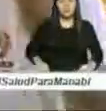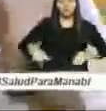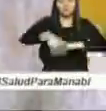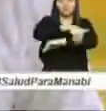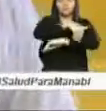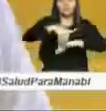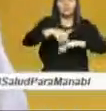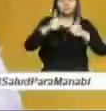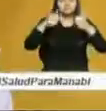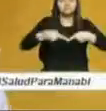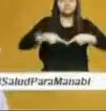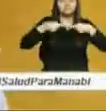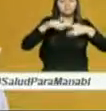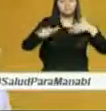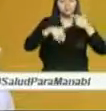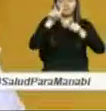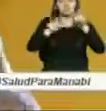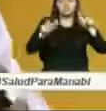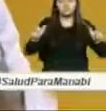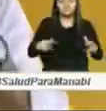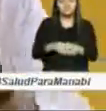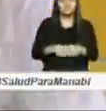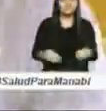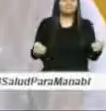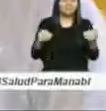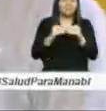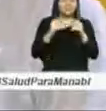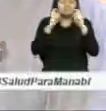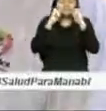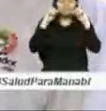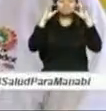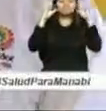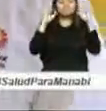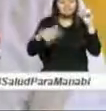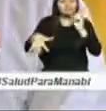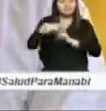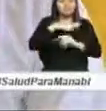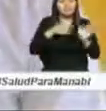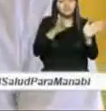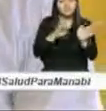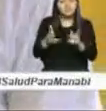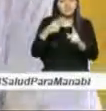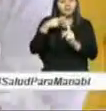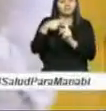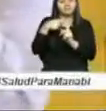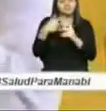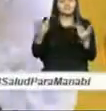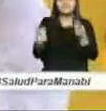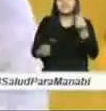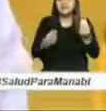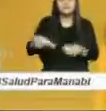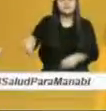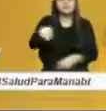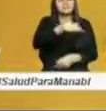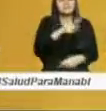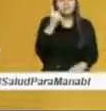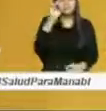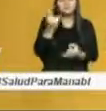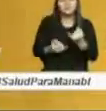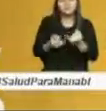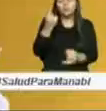en bienestar para nuestra gente. Esta es la magia de la acción colectiva, compañeros. ¿Qué hacen ustedes con un centavo